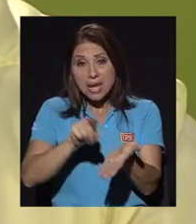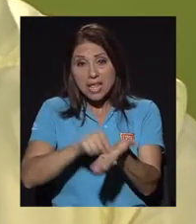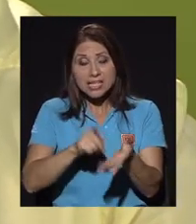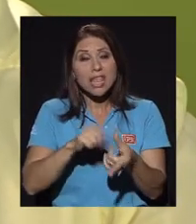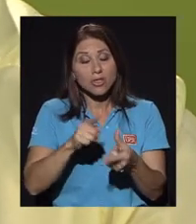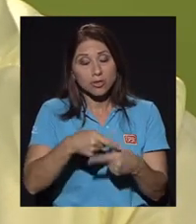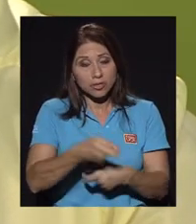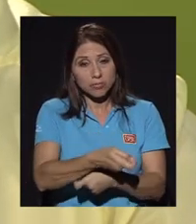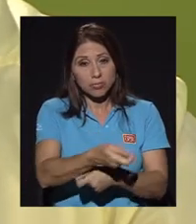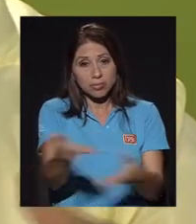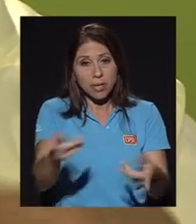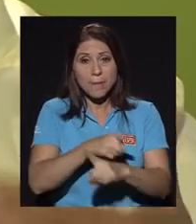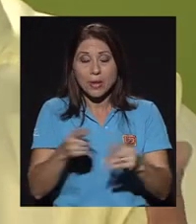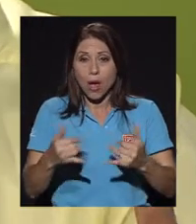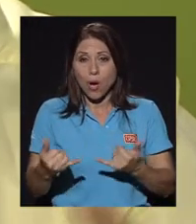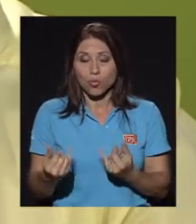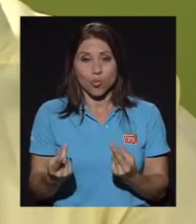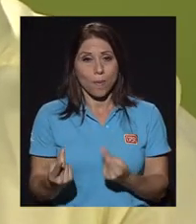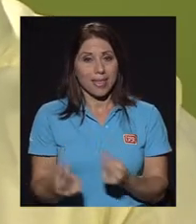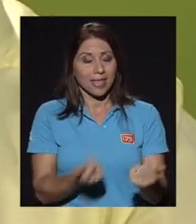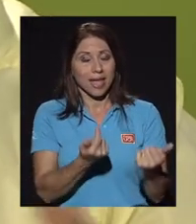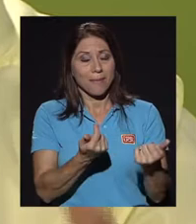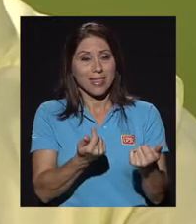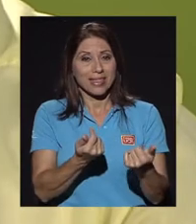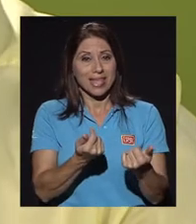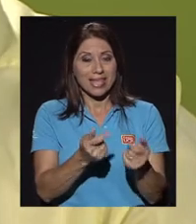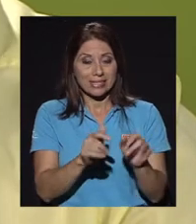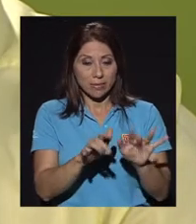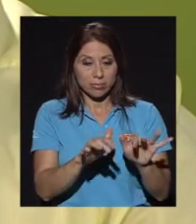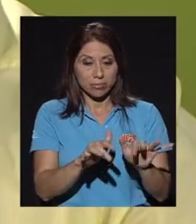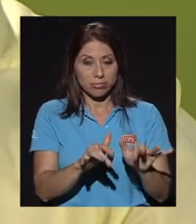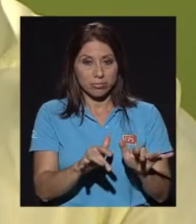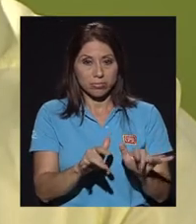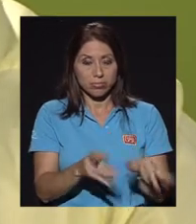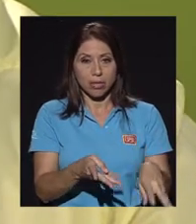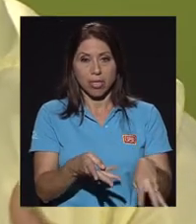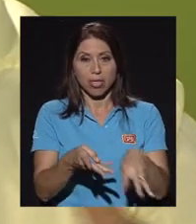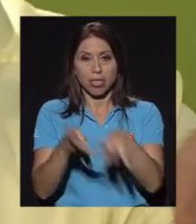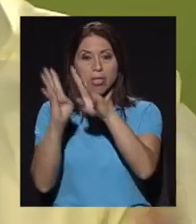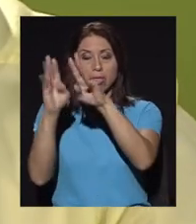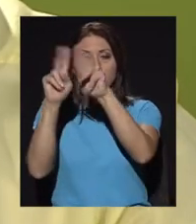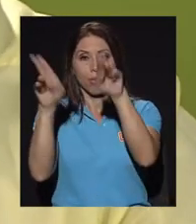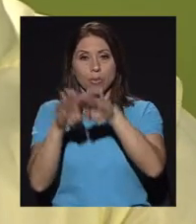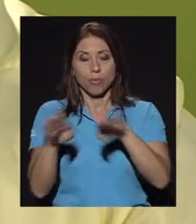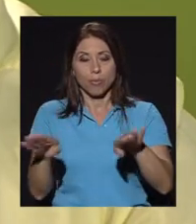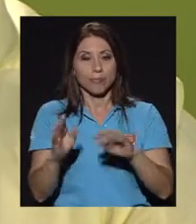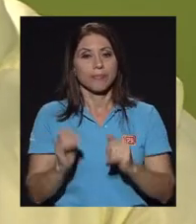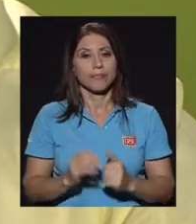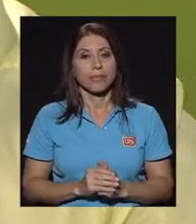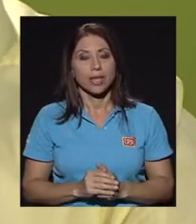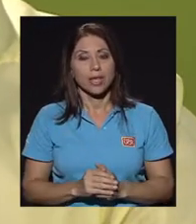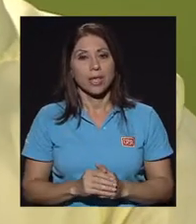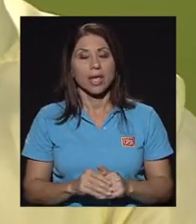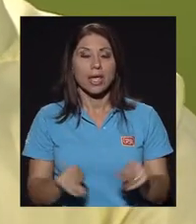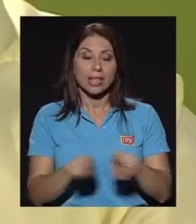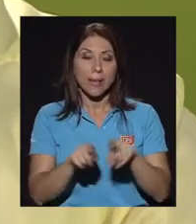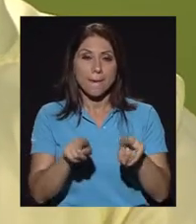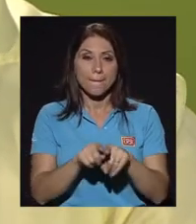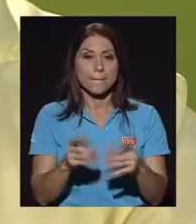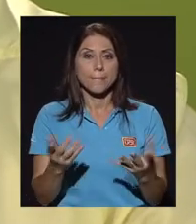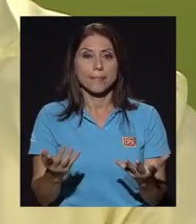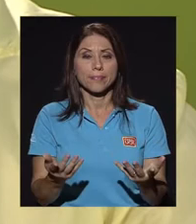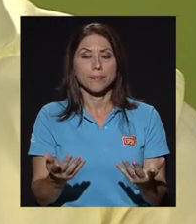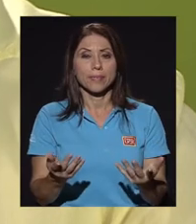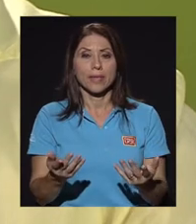automáticamente se van digitando y se van colgando en la red o en las redes respectivas. Y